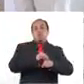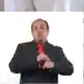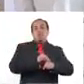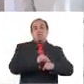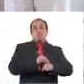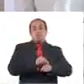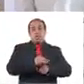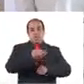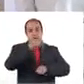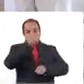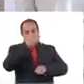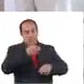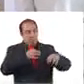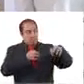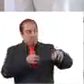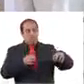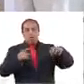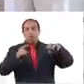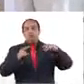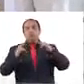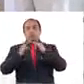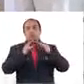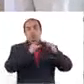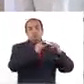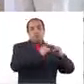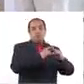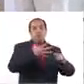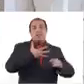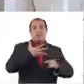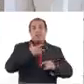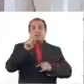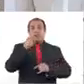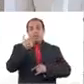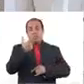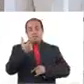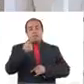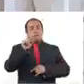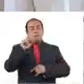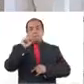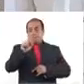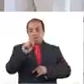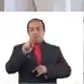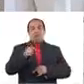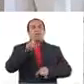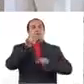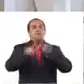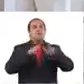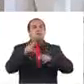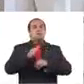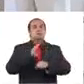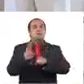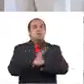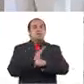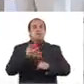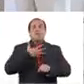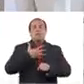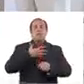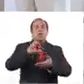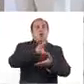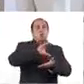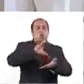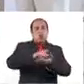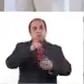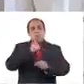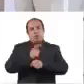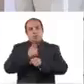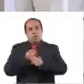los distintos lugares son 20 ferias del bienestar y van siendo por colonias primero